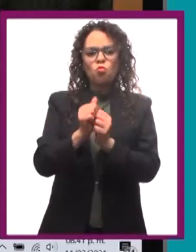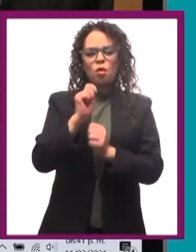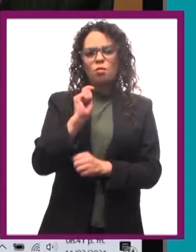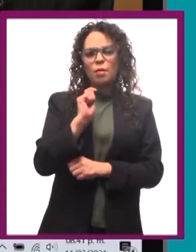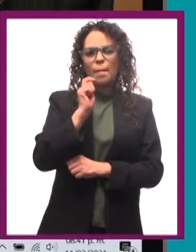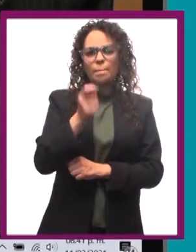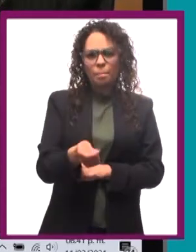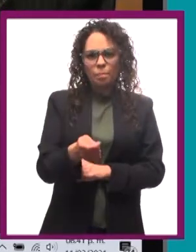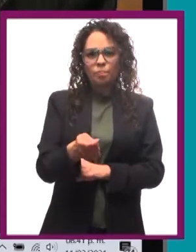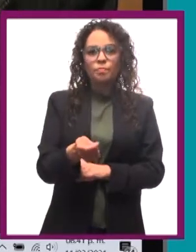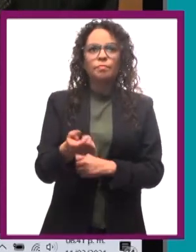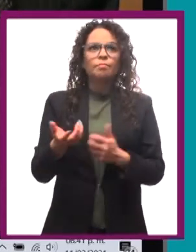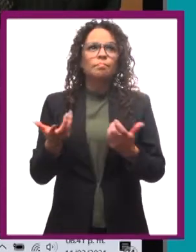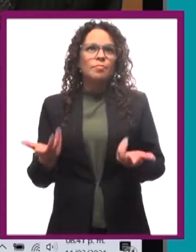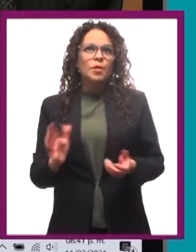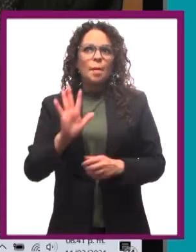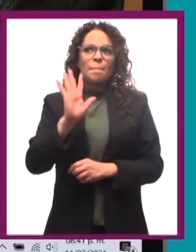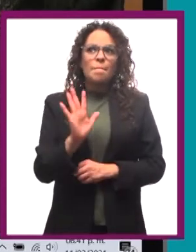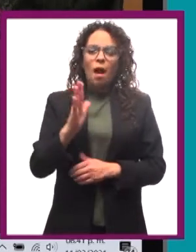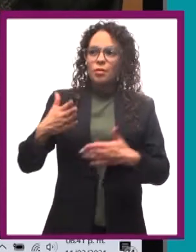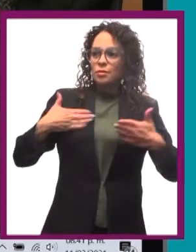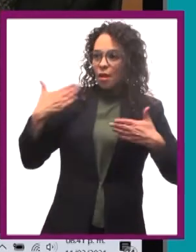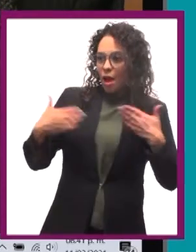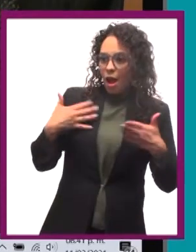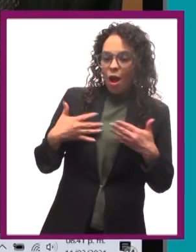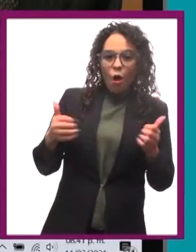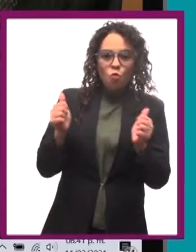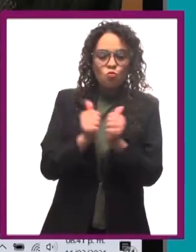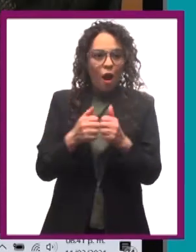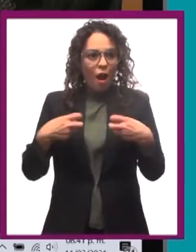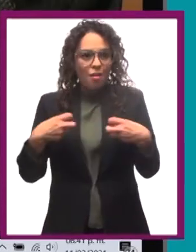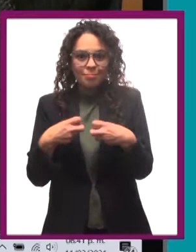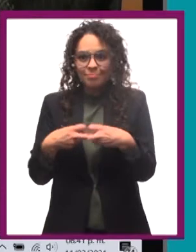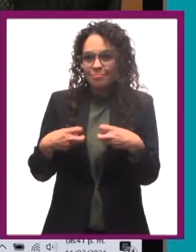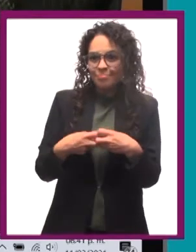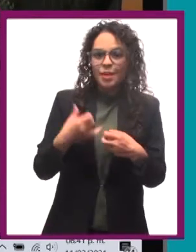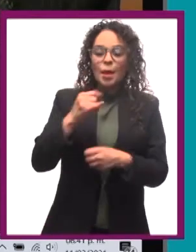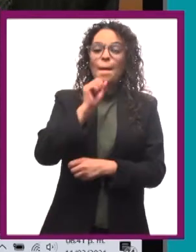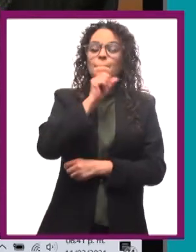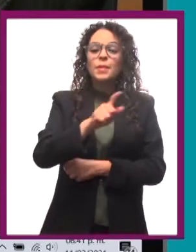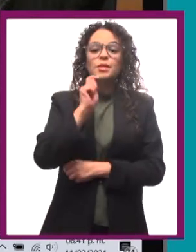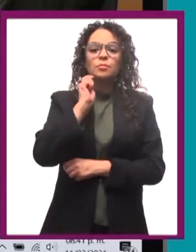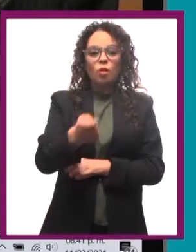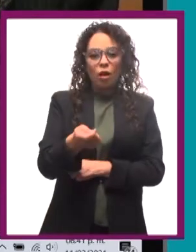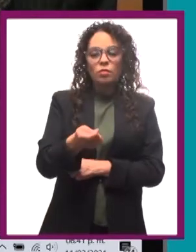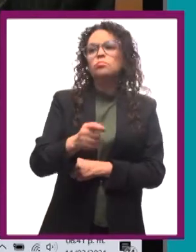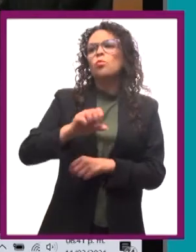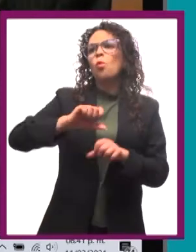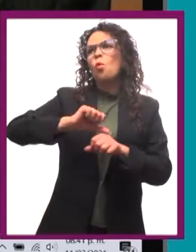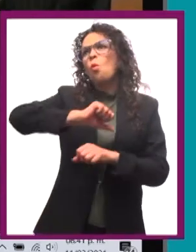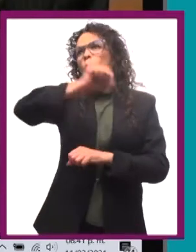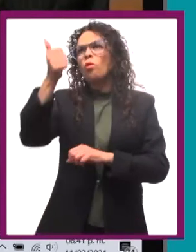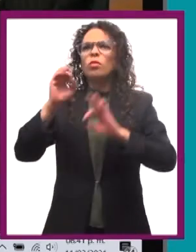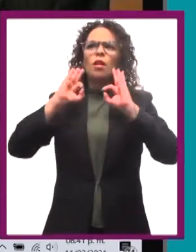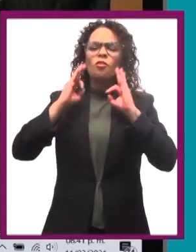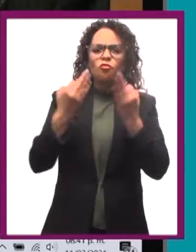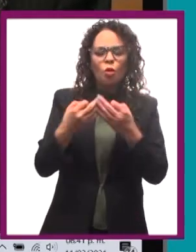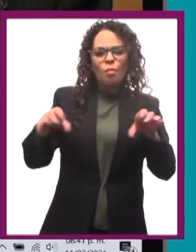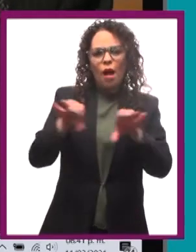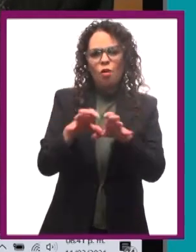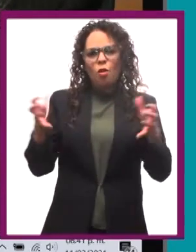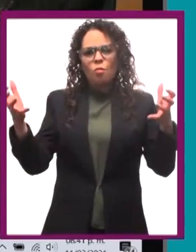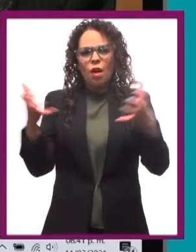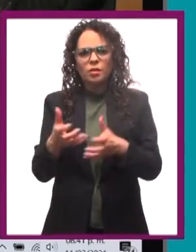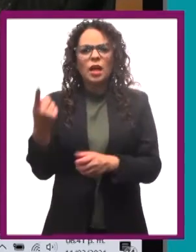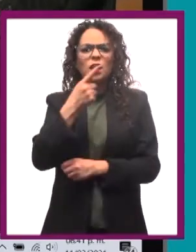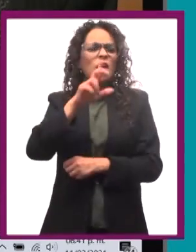un sentimiento de tensión y alegría y de la conciencia de ser de otro modo